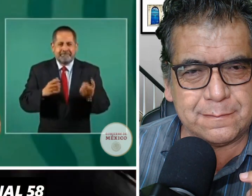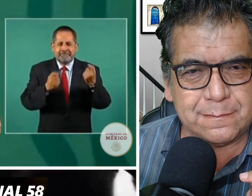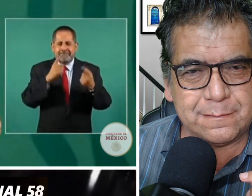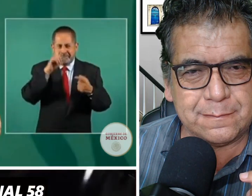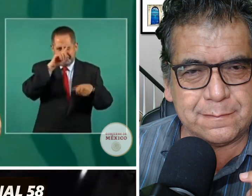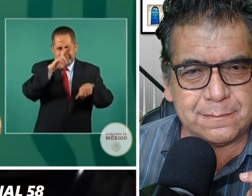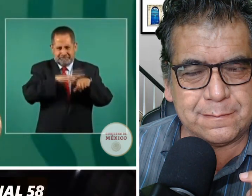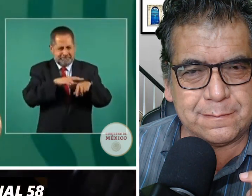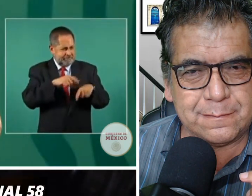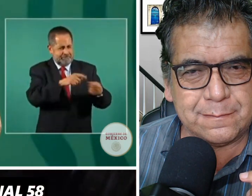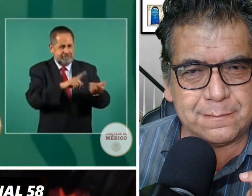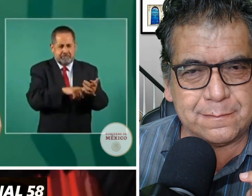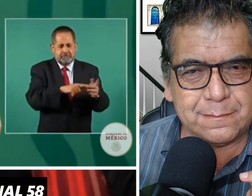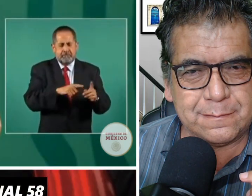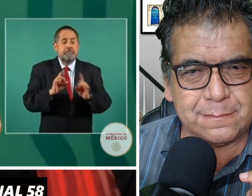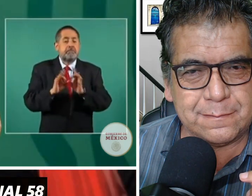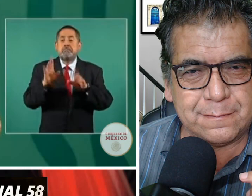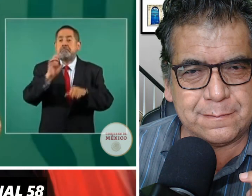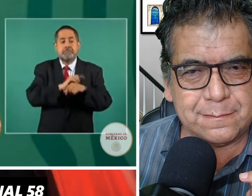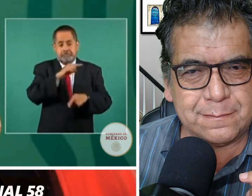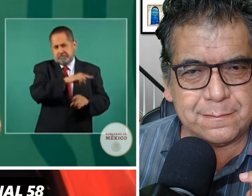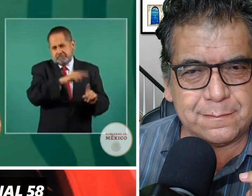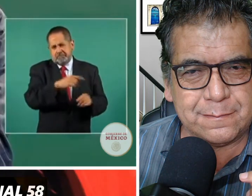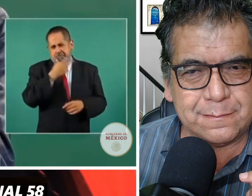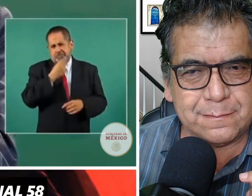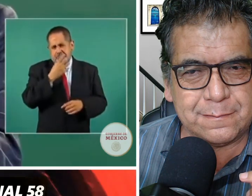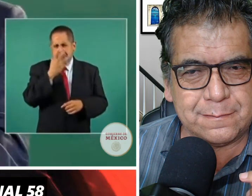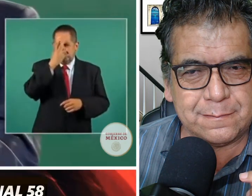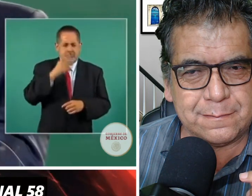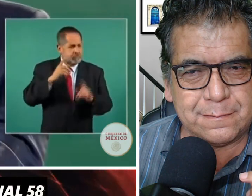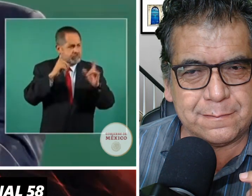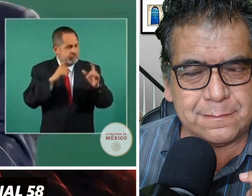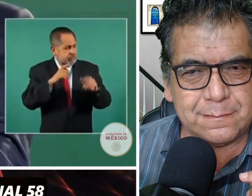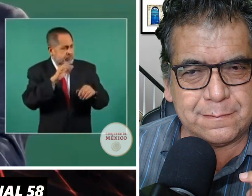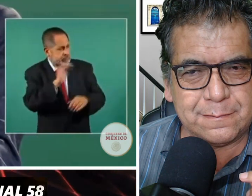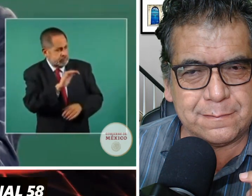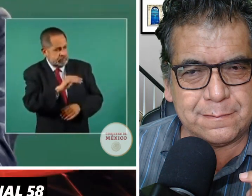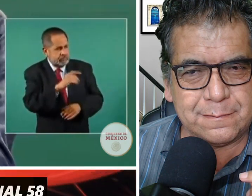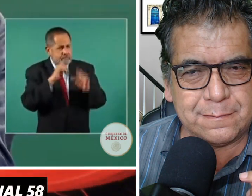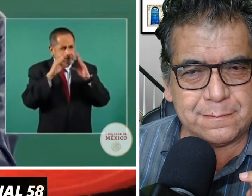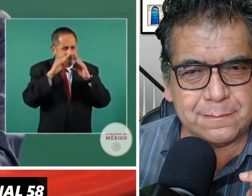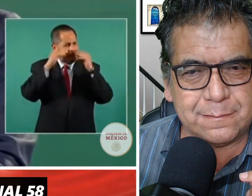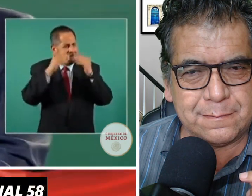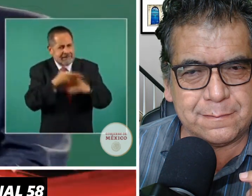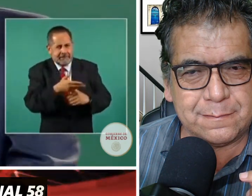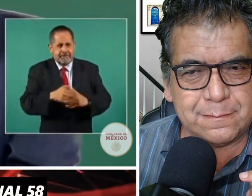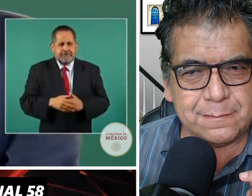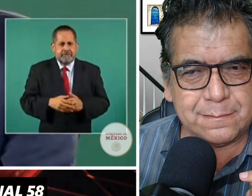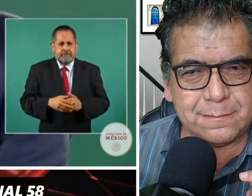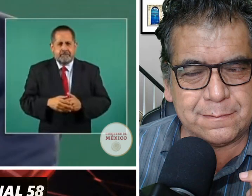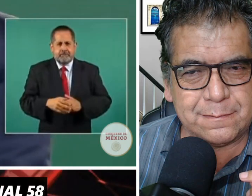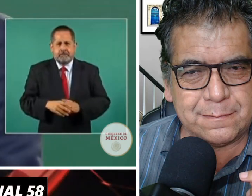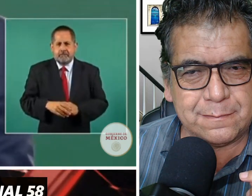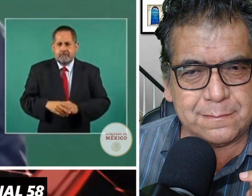lo agarraron serio, como era, pues, y le dijeron, oye, ¿por qué no se está riendo ahora? ¿Por qué está